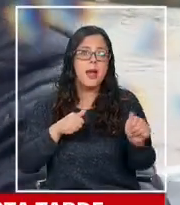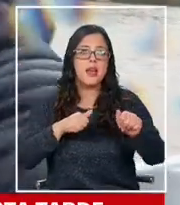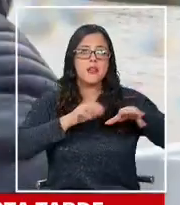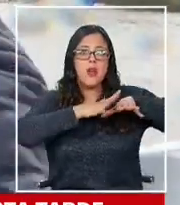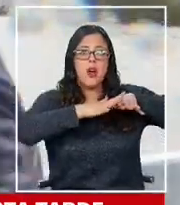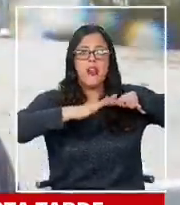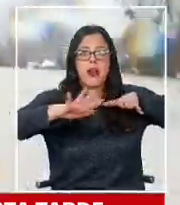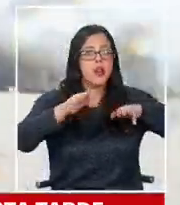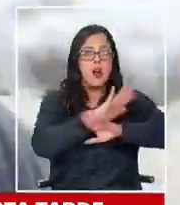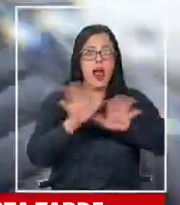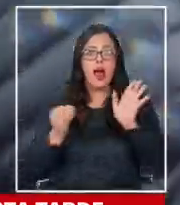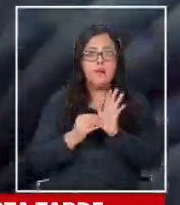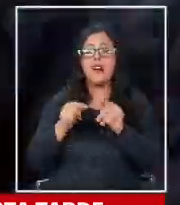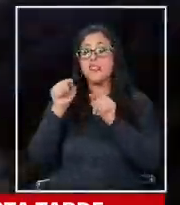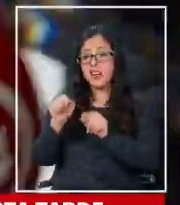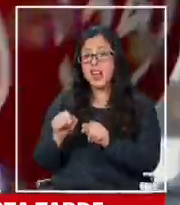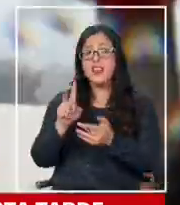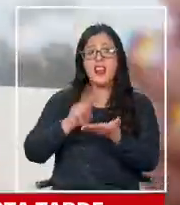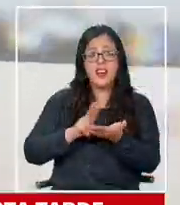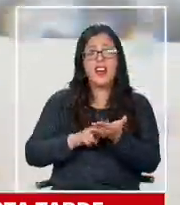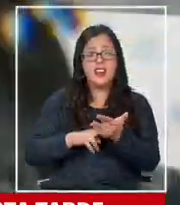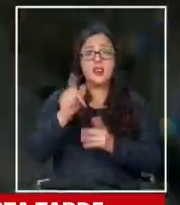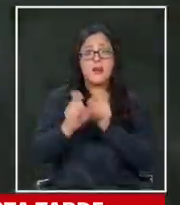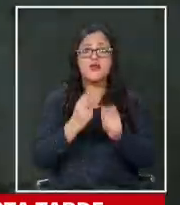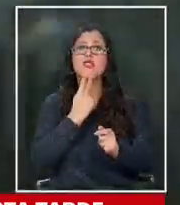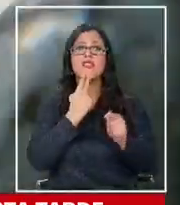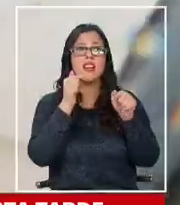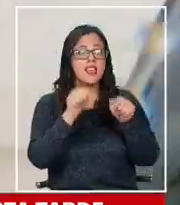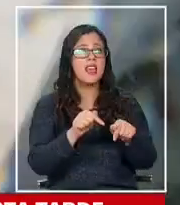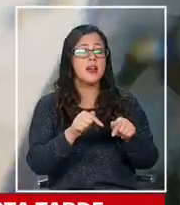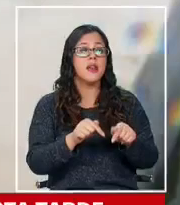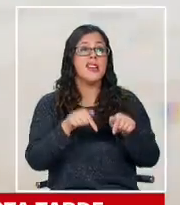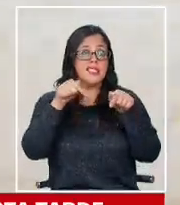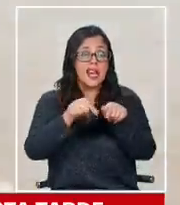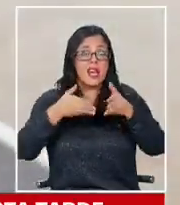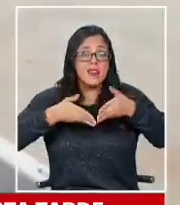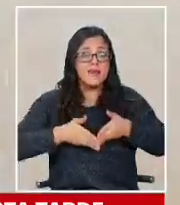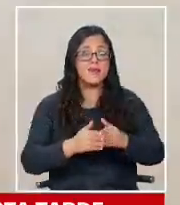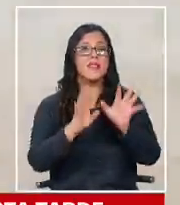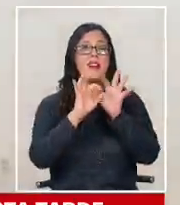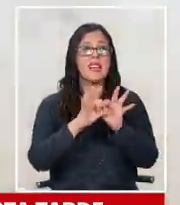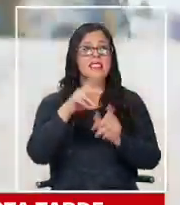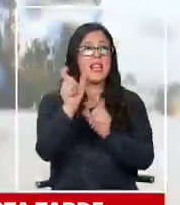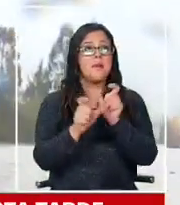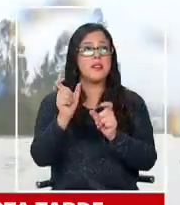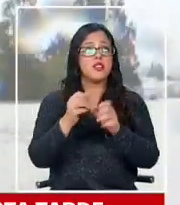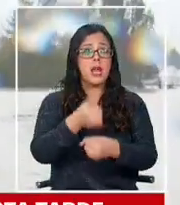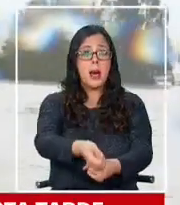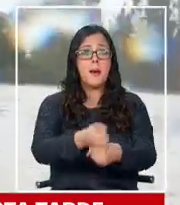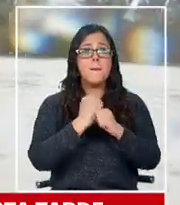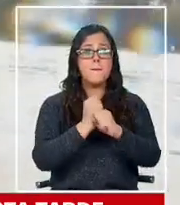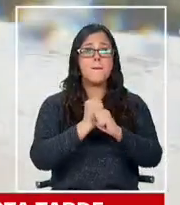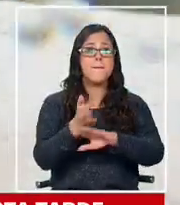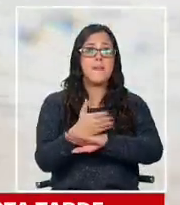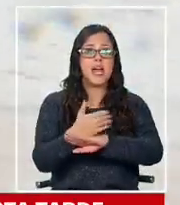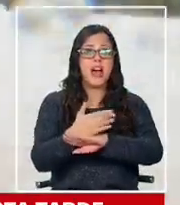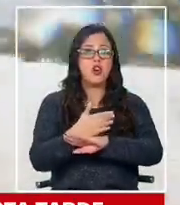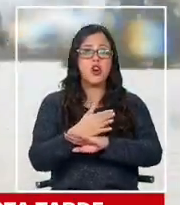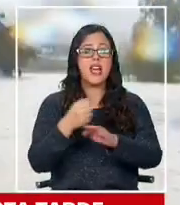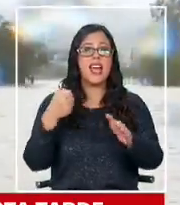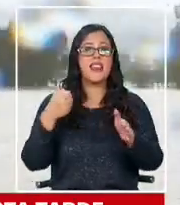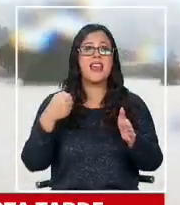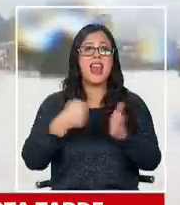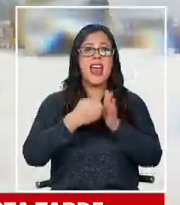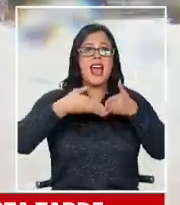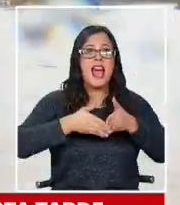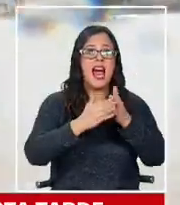los vecinos del sector y que nosotros hemos podido estar gracias a los pescadores de la caleta Tubao. Estamos justamente con Rodrigo. Rodrigo, la única